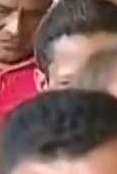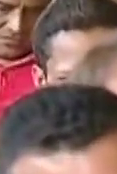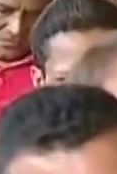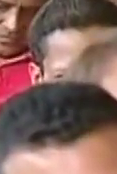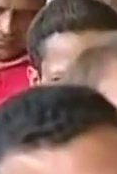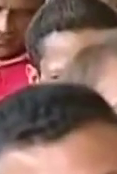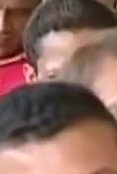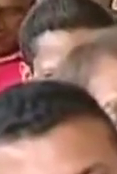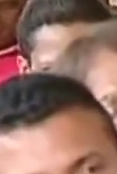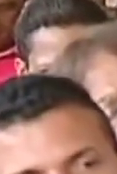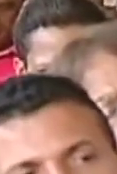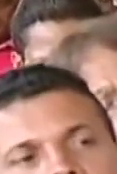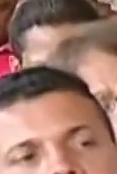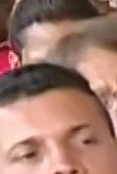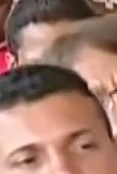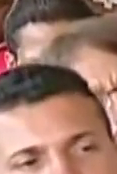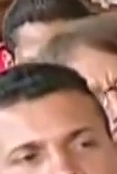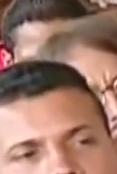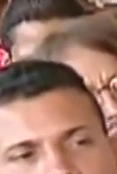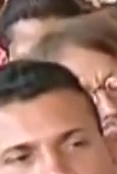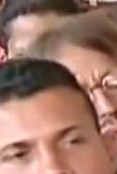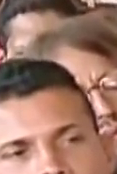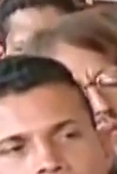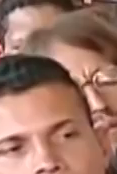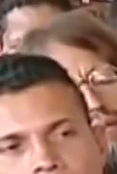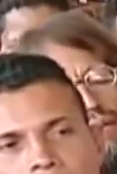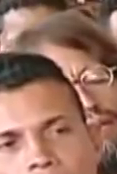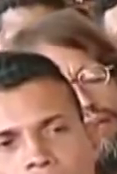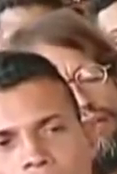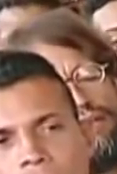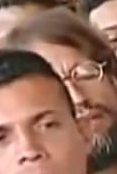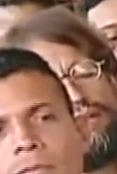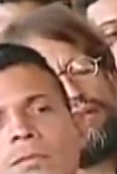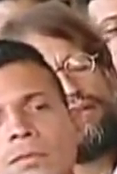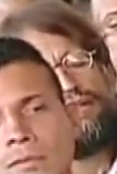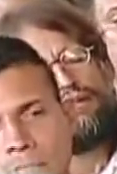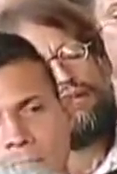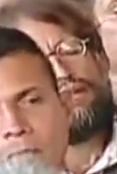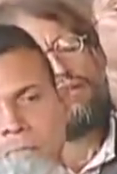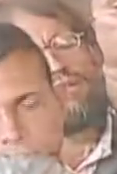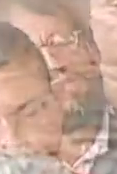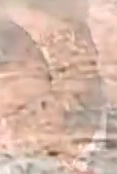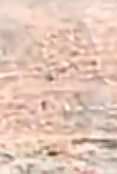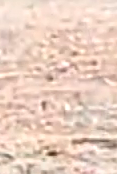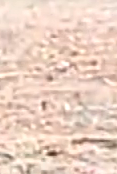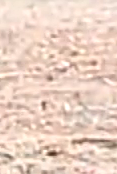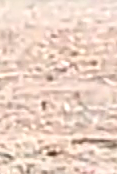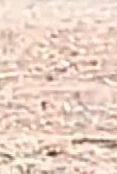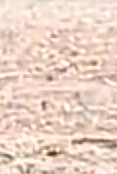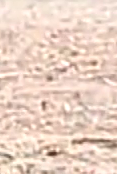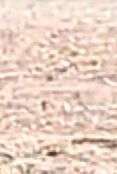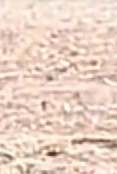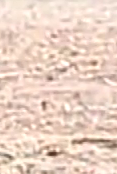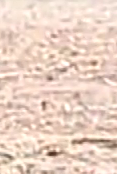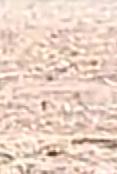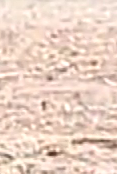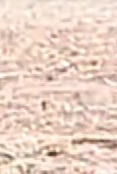quiero. Una victoria pírrica, no la quiero. 2007, aquella reforma constitucional, ¿se acuerdan?